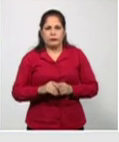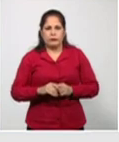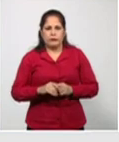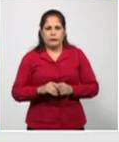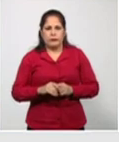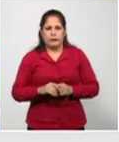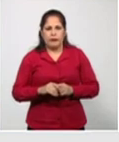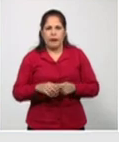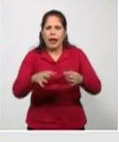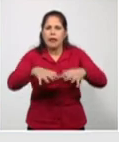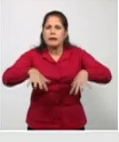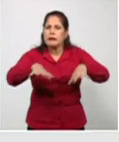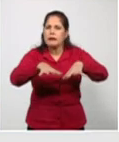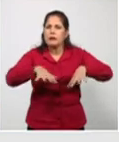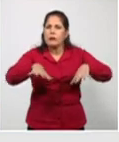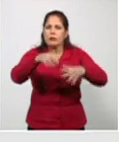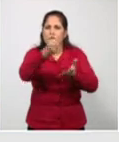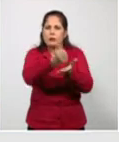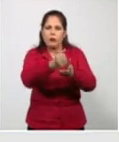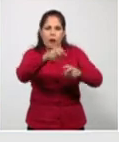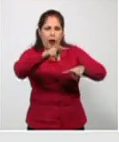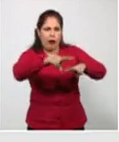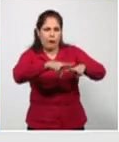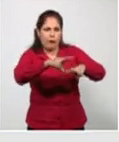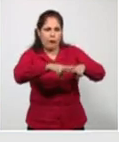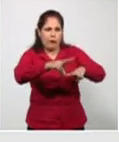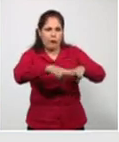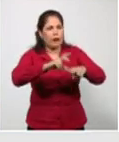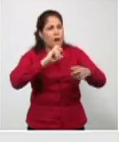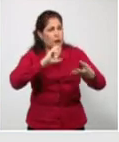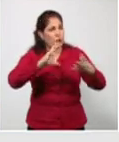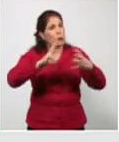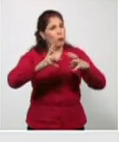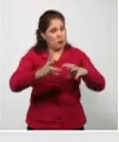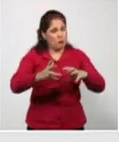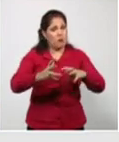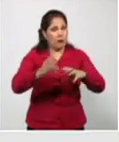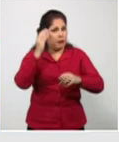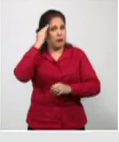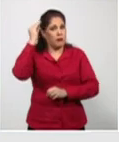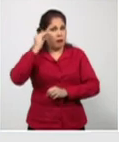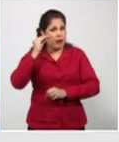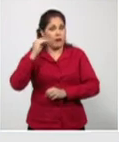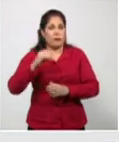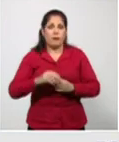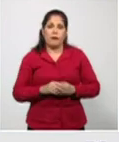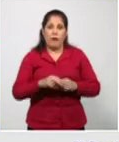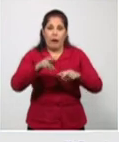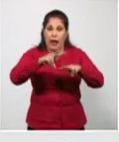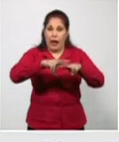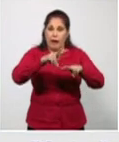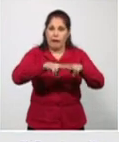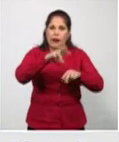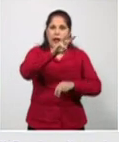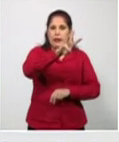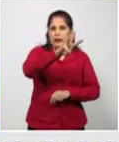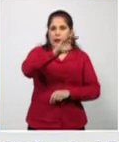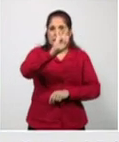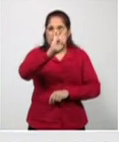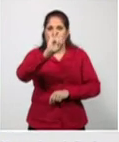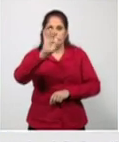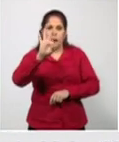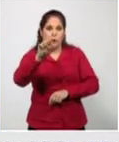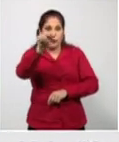La situación de la capital del país, la más compleja, como ya es tendencia en los últimos días. La Habana reportó 378